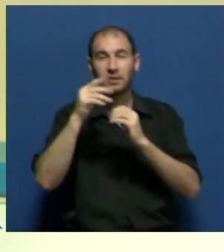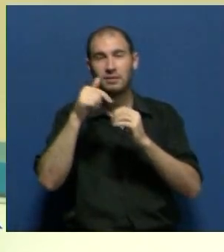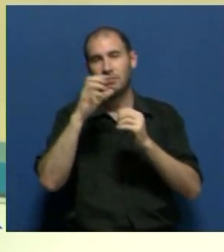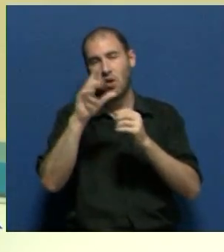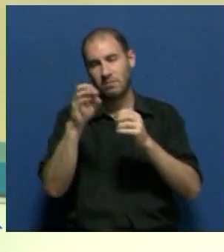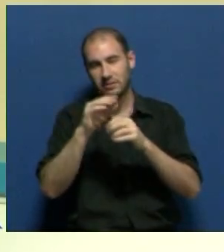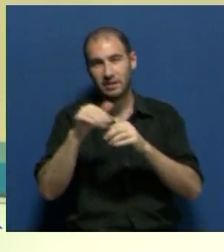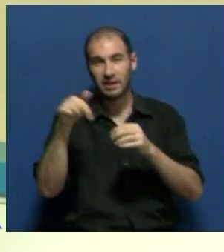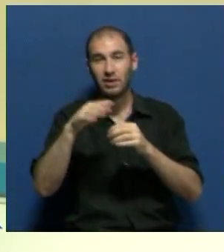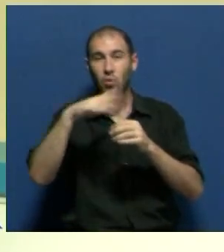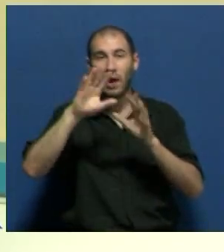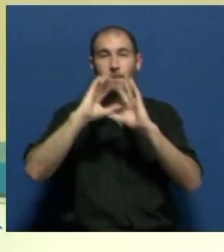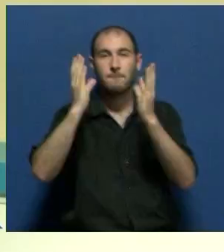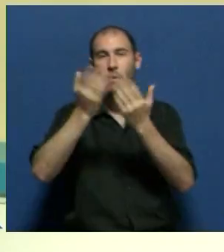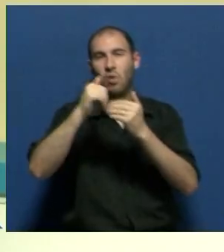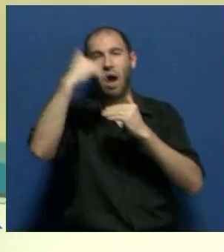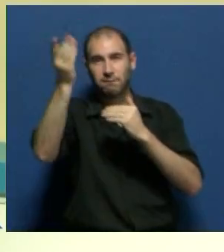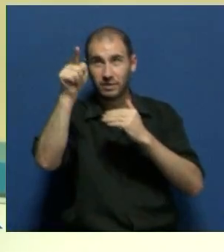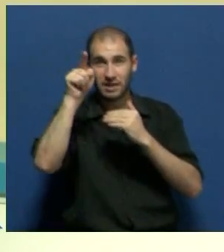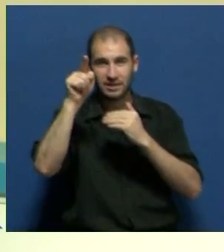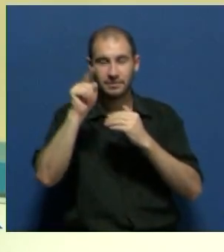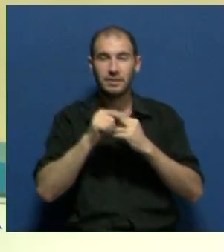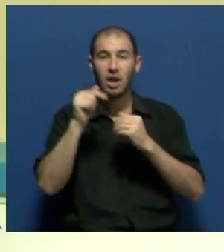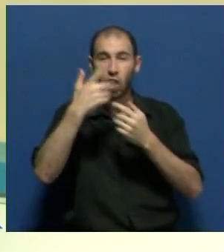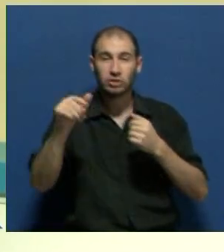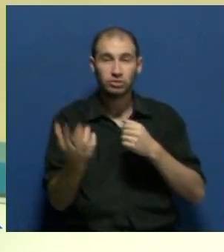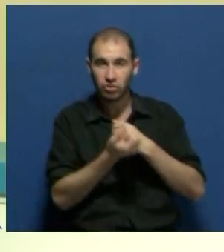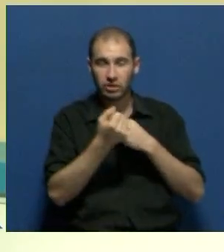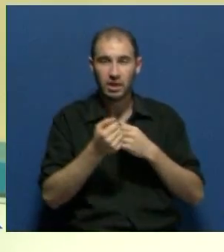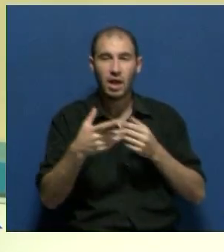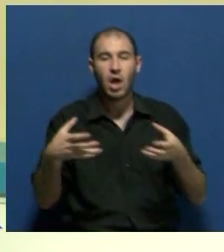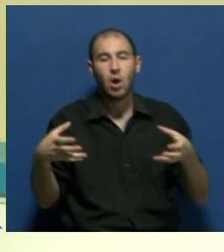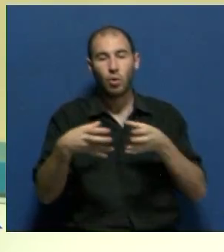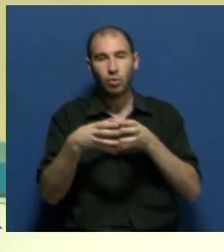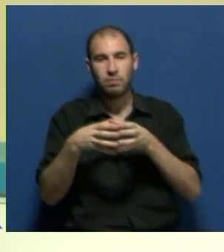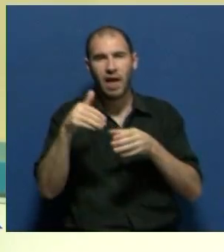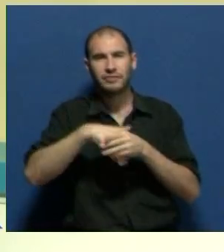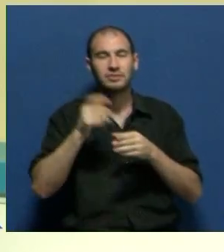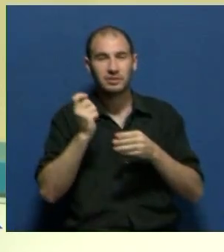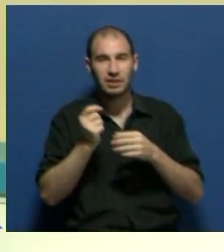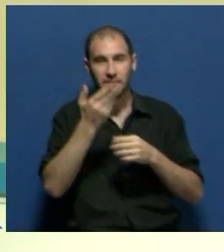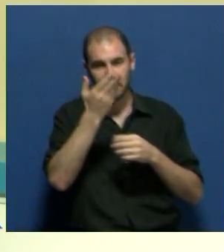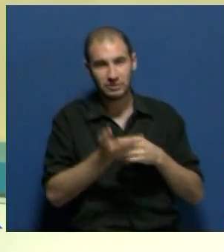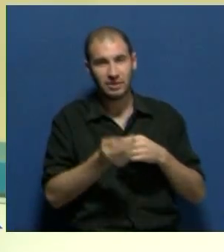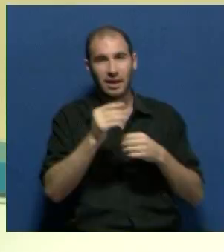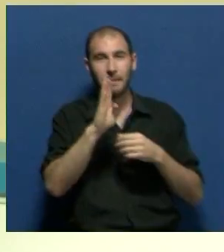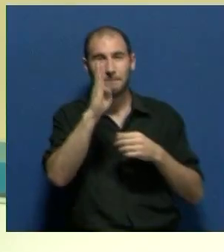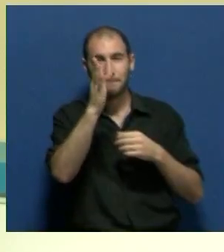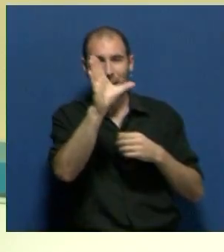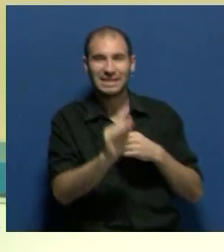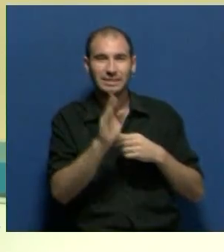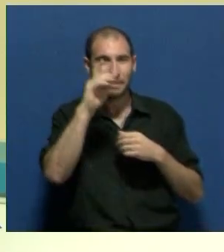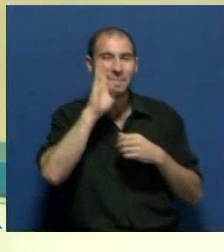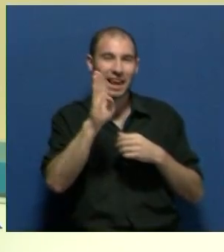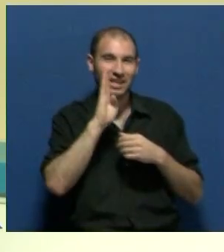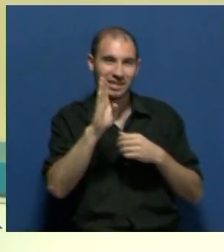Spitzer. Se encuentra en el espacio y realmente todos los logros fueron de un equipo conformado por un astrónomo belga y